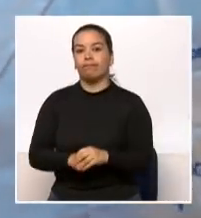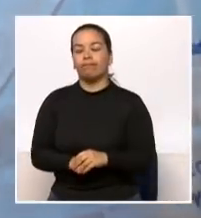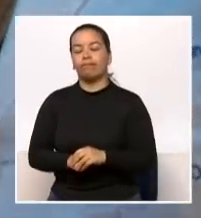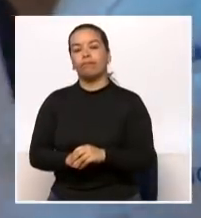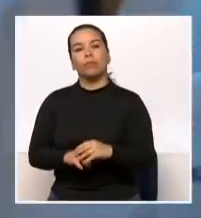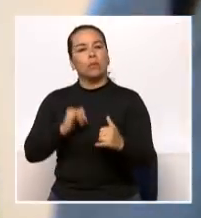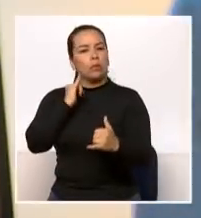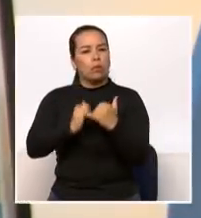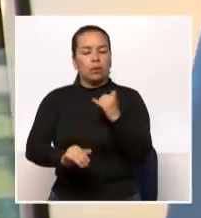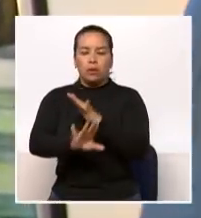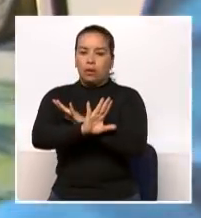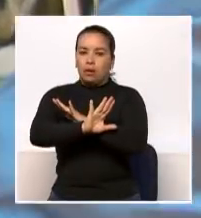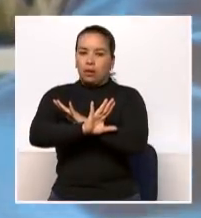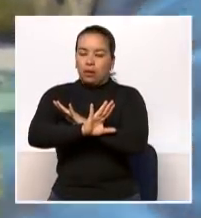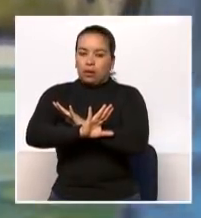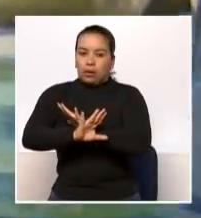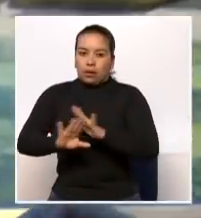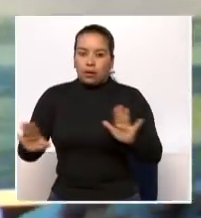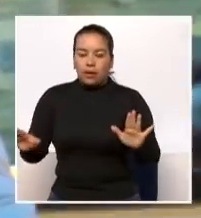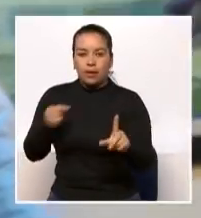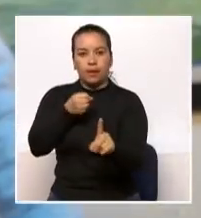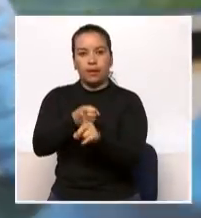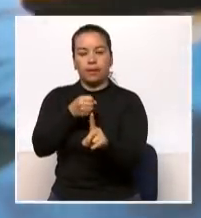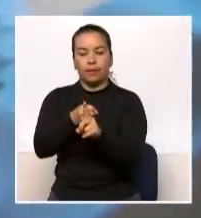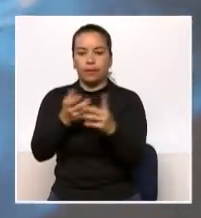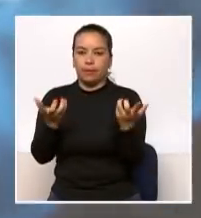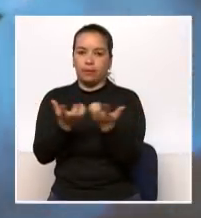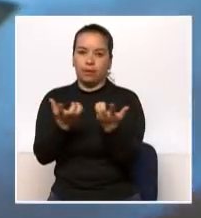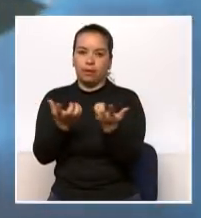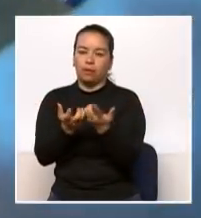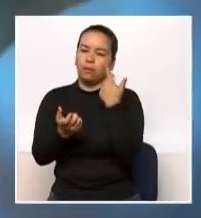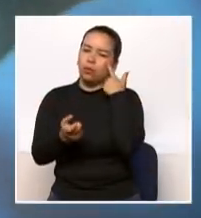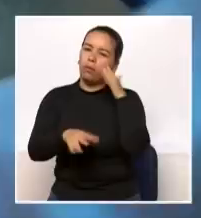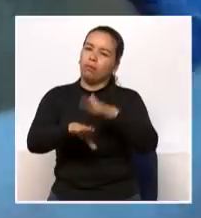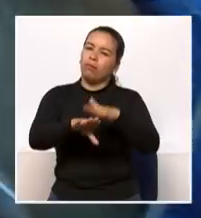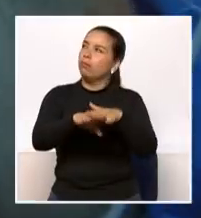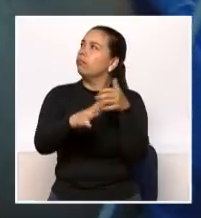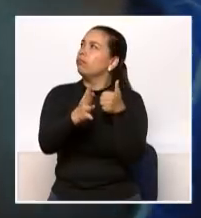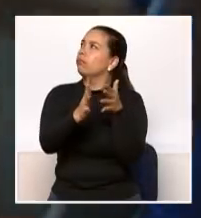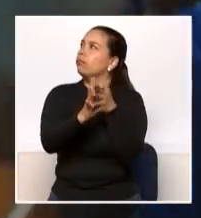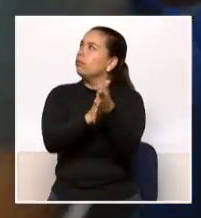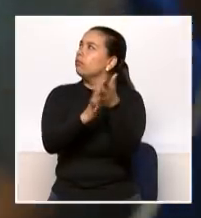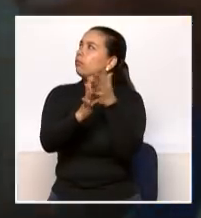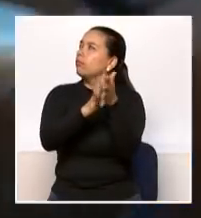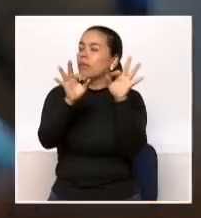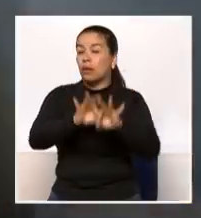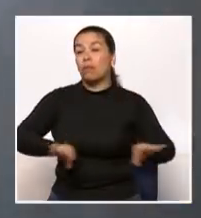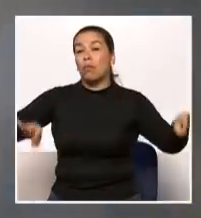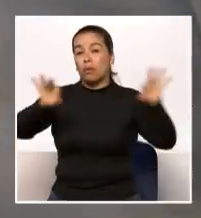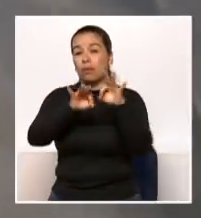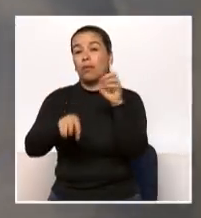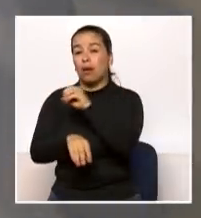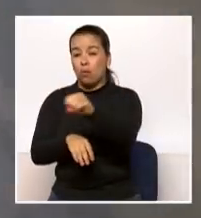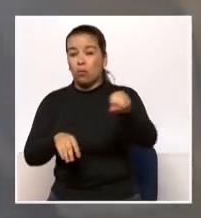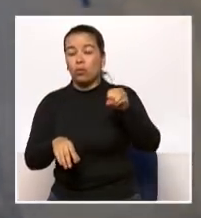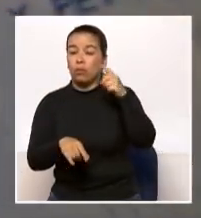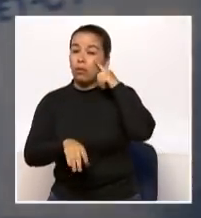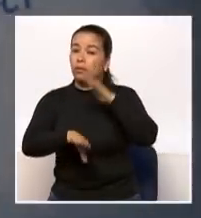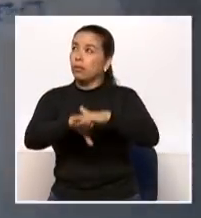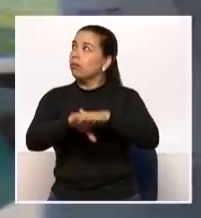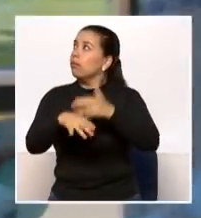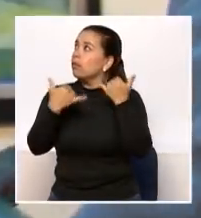Finalmente pasamos a próstata y testículos. Yo insisto mucho en este examen también de testículo en los hombres porque estamos